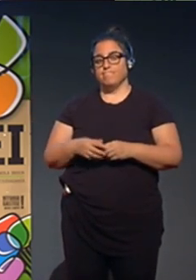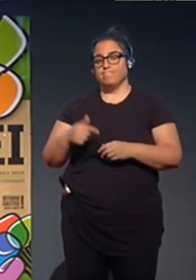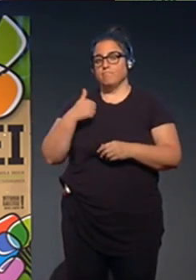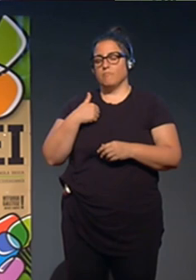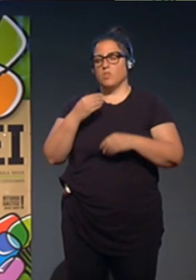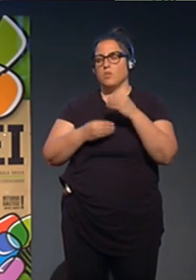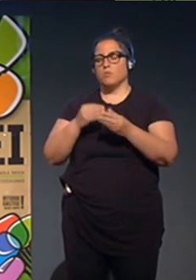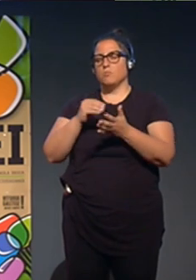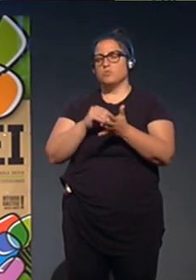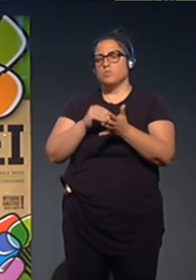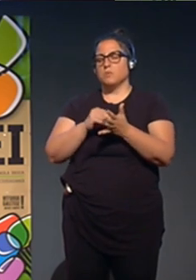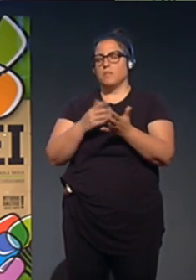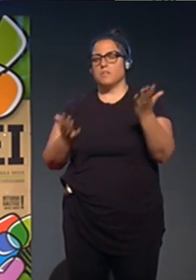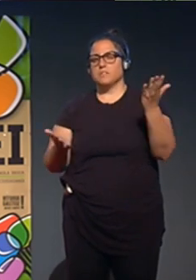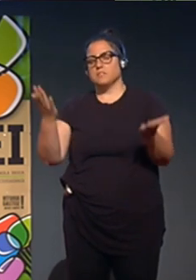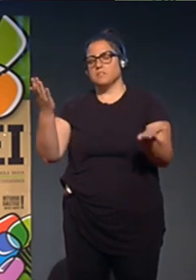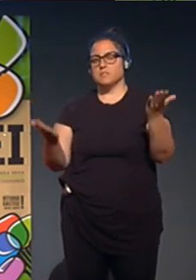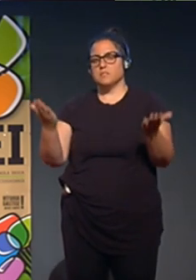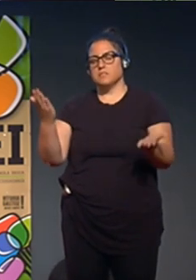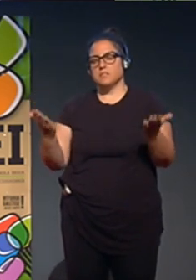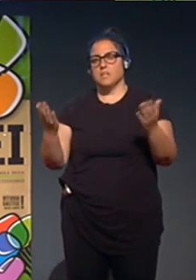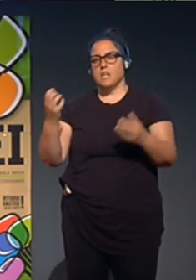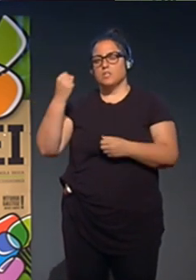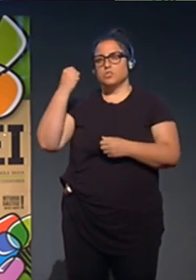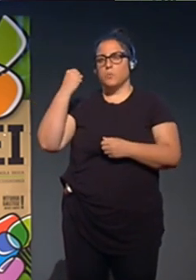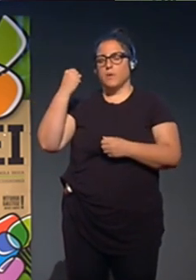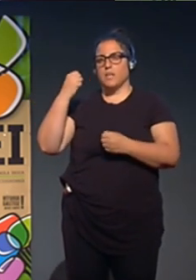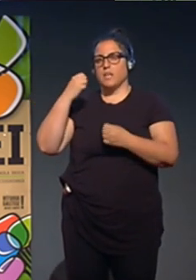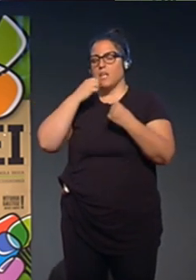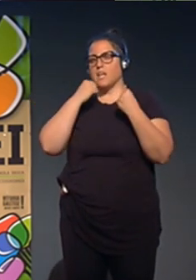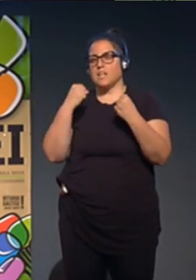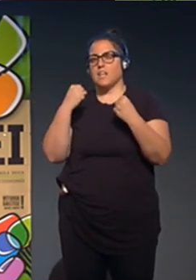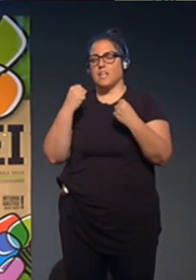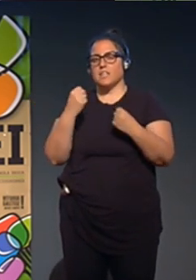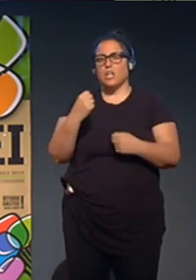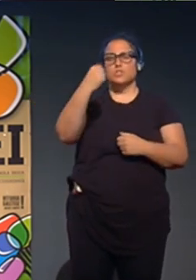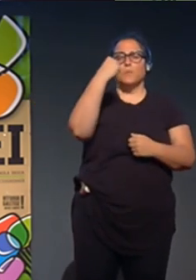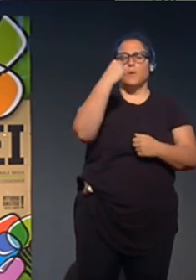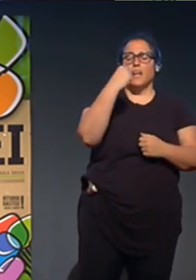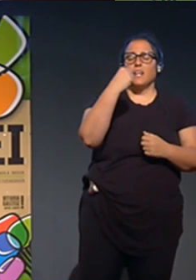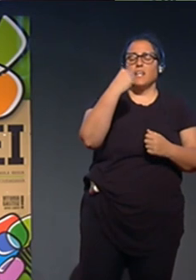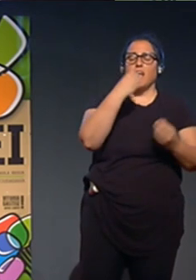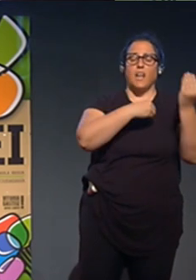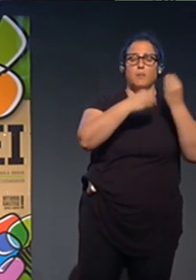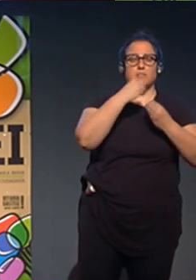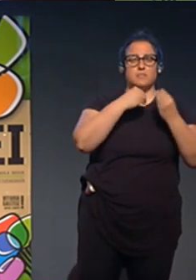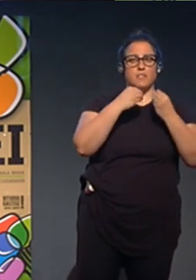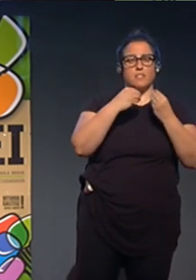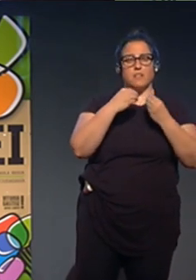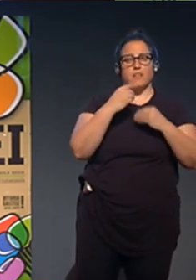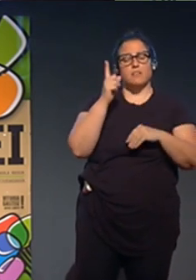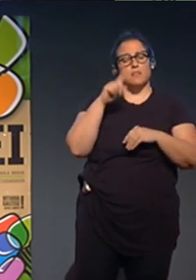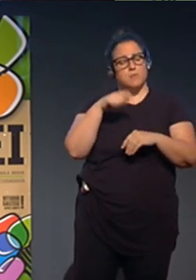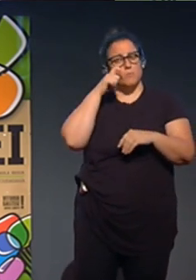paralelismo entre soberanía alimentaria y soberanía energética soberanía en todo aquello repito soberanía también a nivel